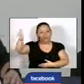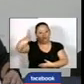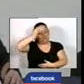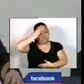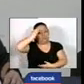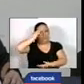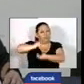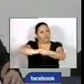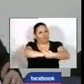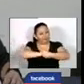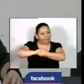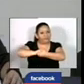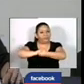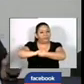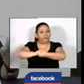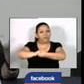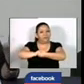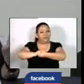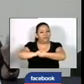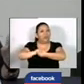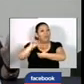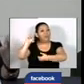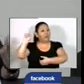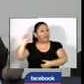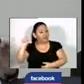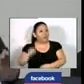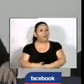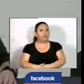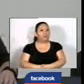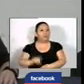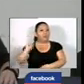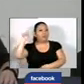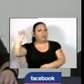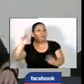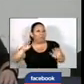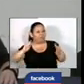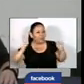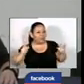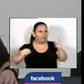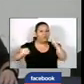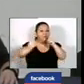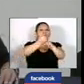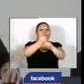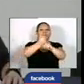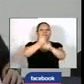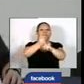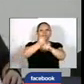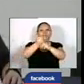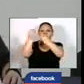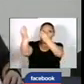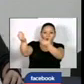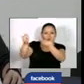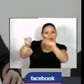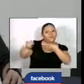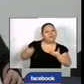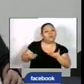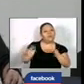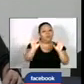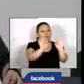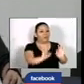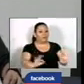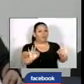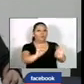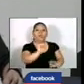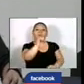nosotros de la mano, con un solo objetivo, ayudar a mejorar las condiciones